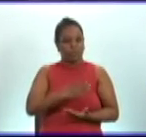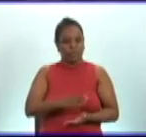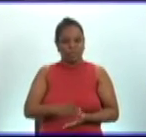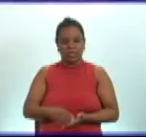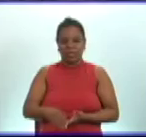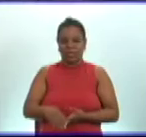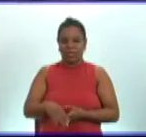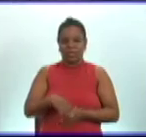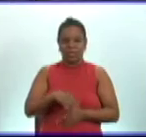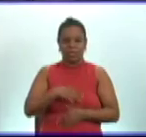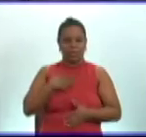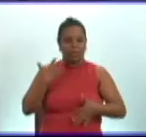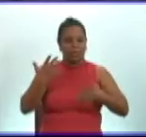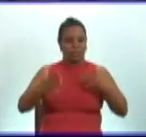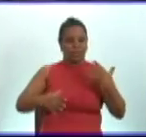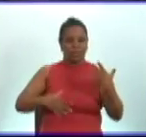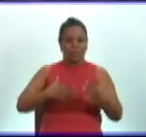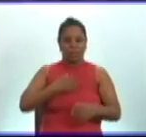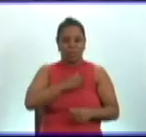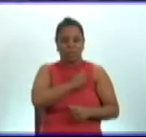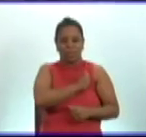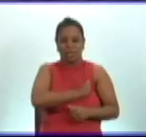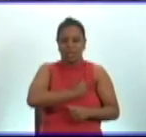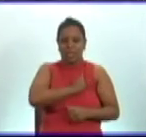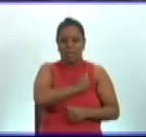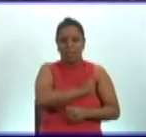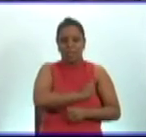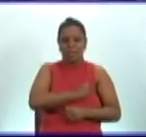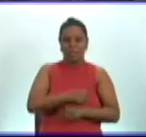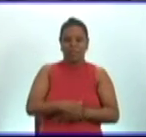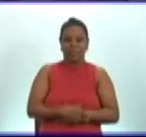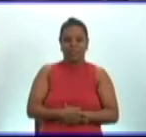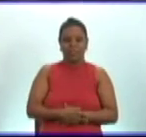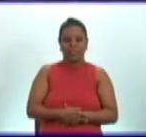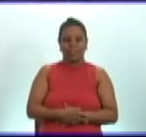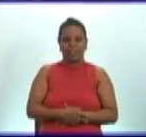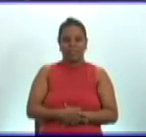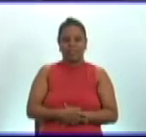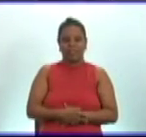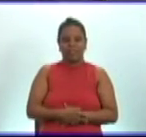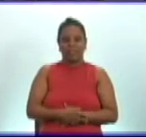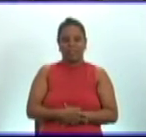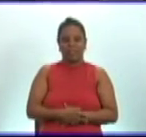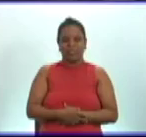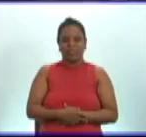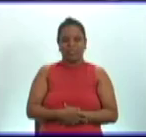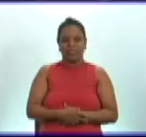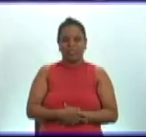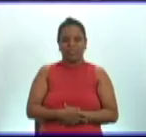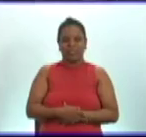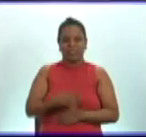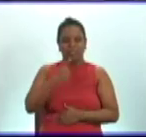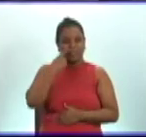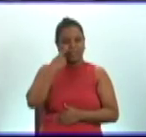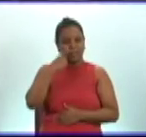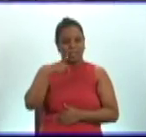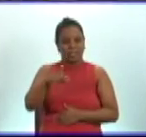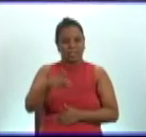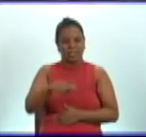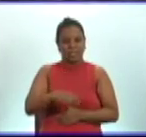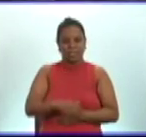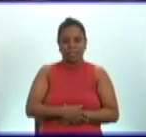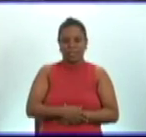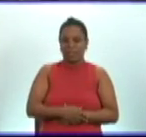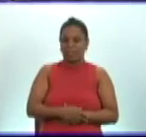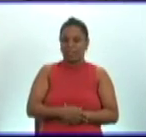moribundo de dicha y amor? Ven y asoma mi